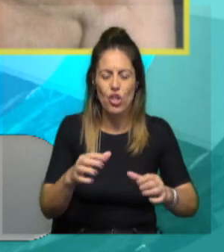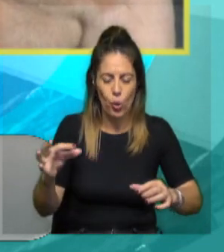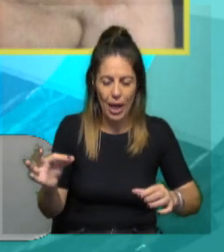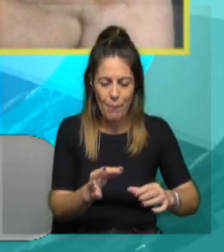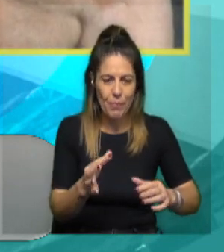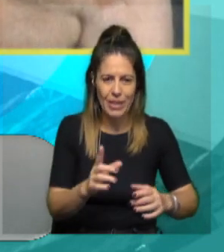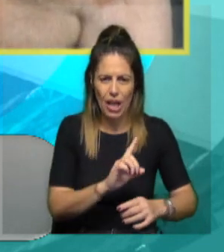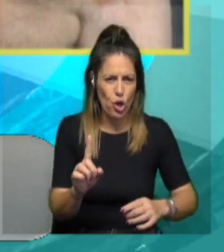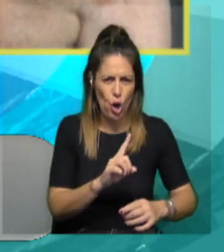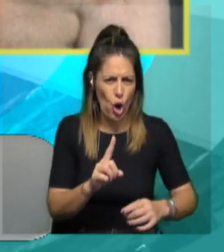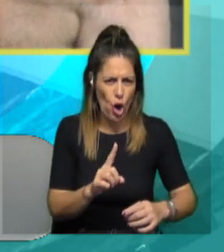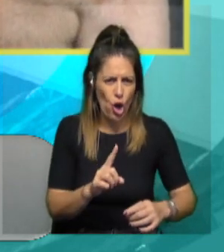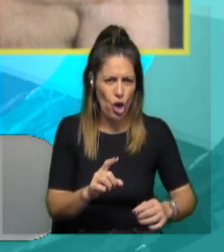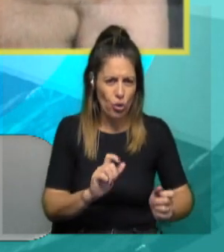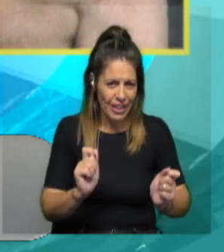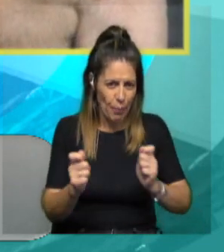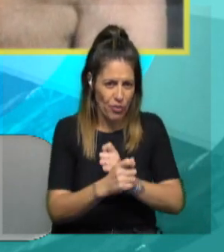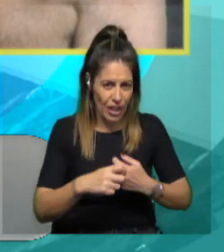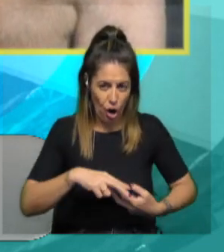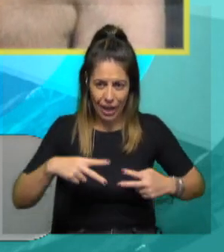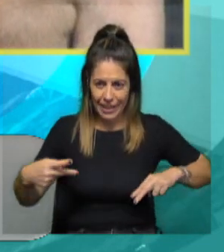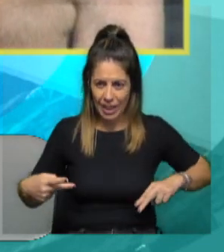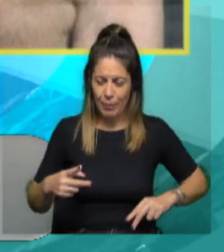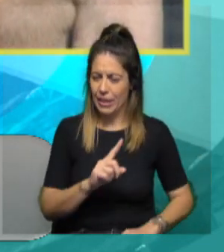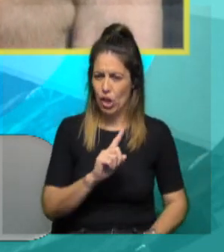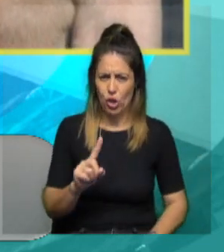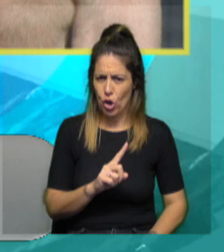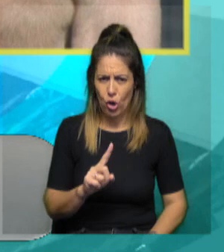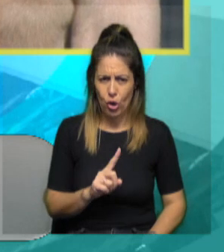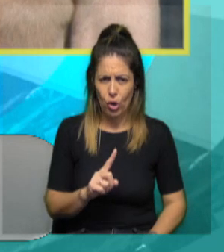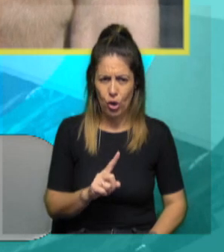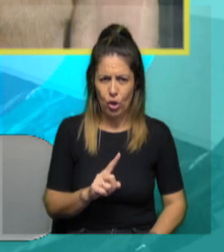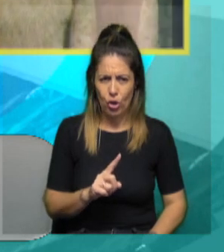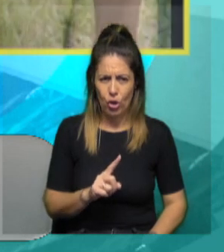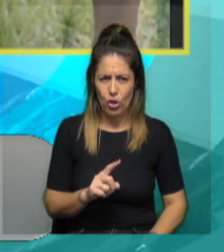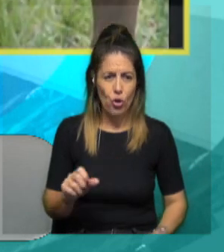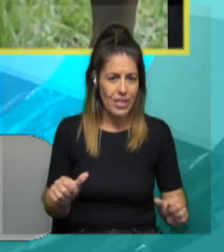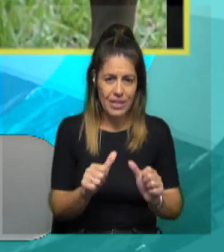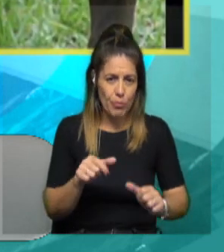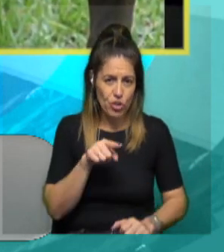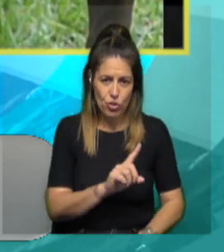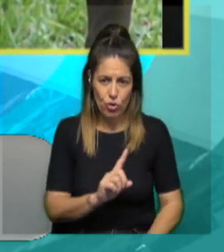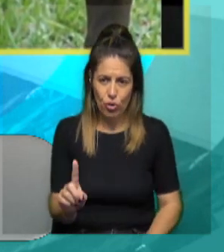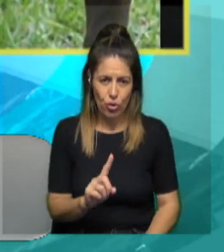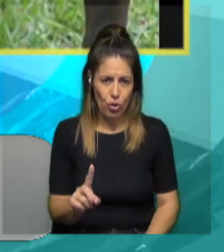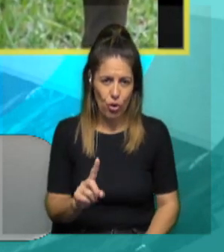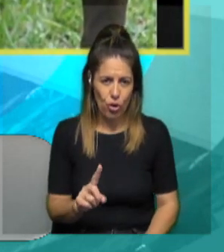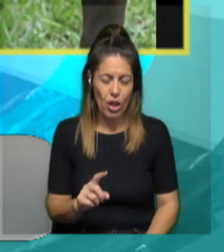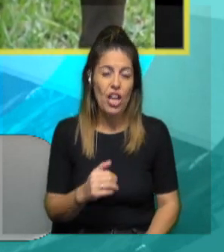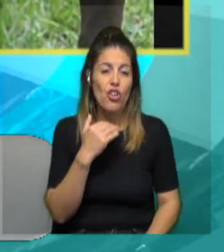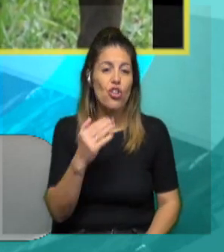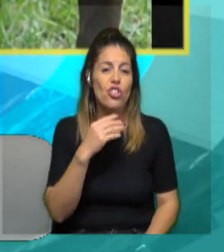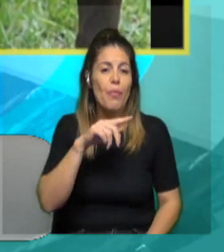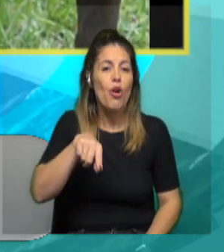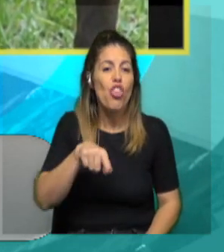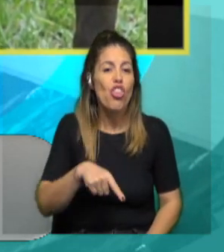eso, no está generado, claro, modificado genéticamente. No hemos llegado a hacer eso. Ah, está. Porque además tampoco sabemos dónde están los